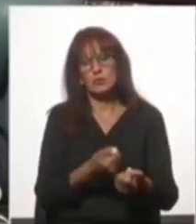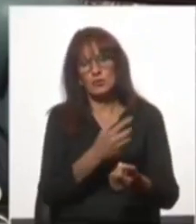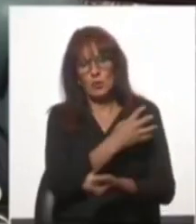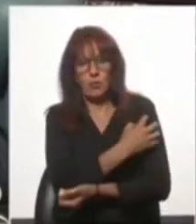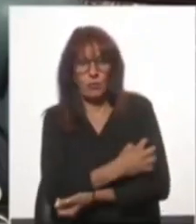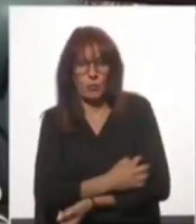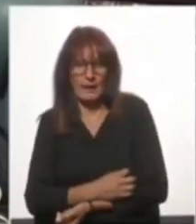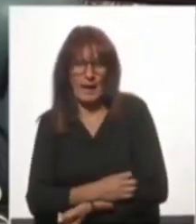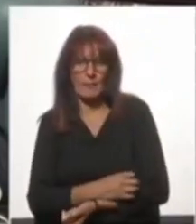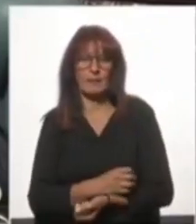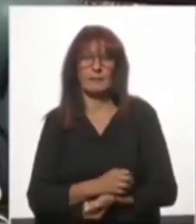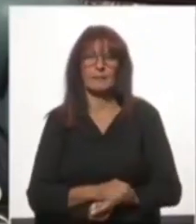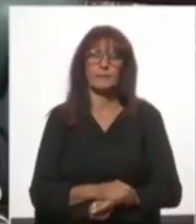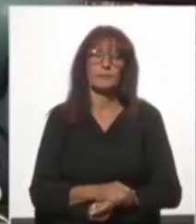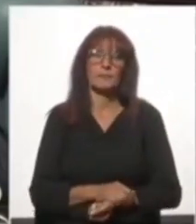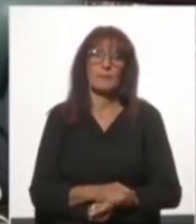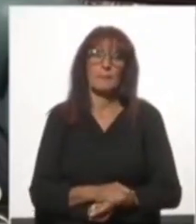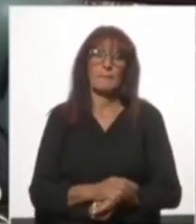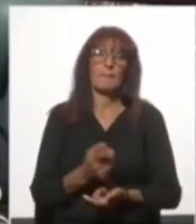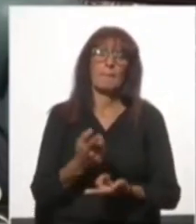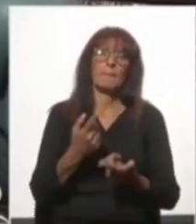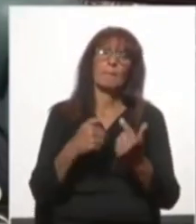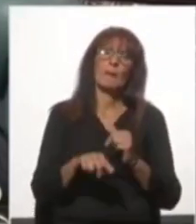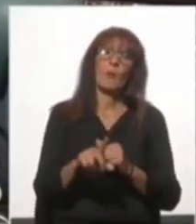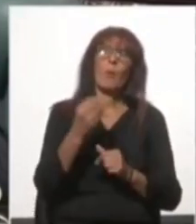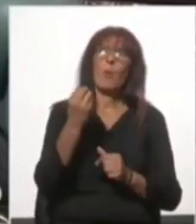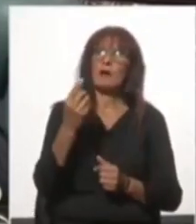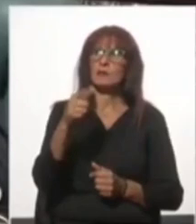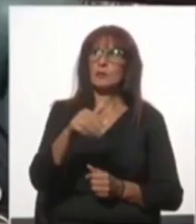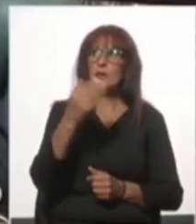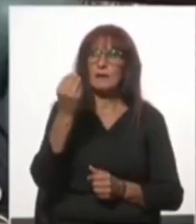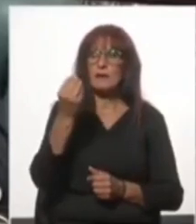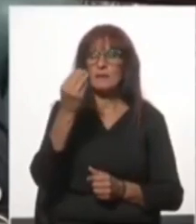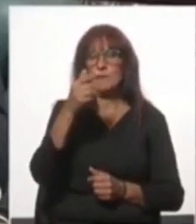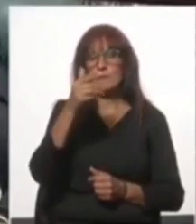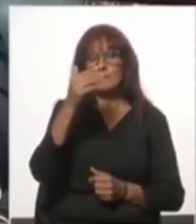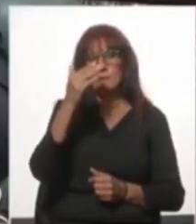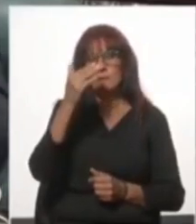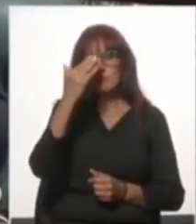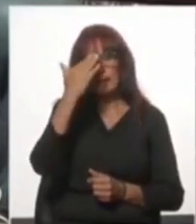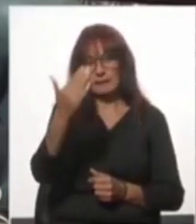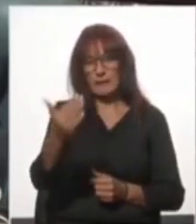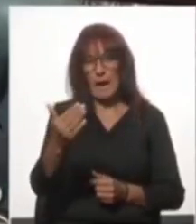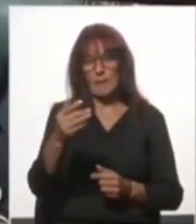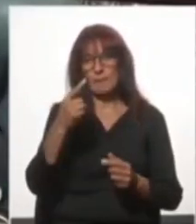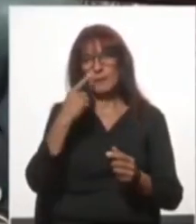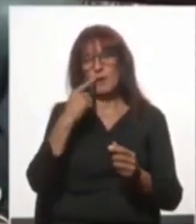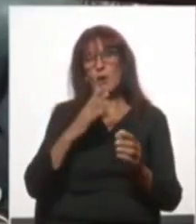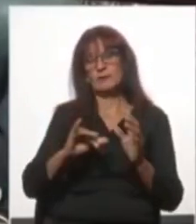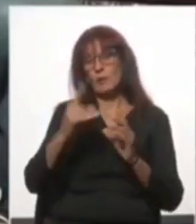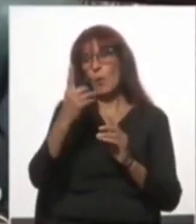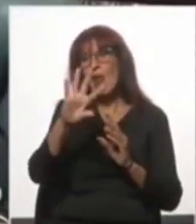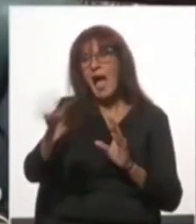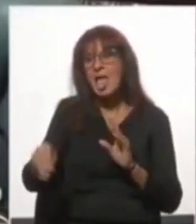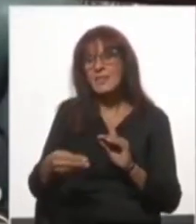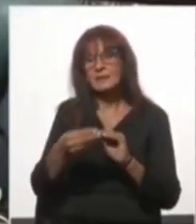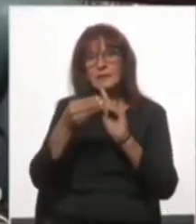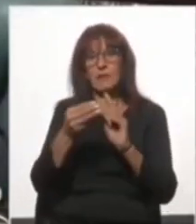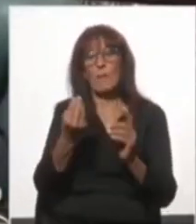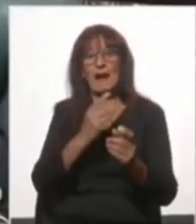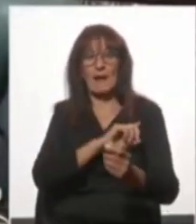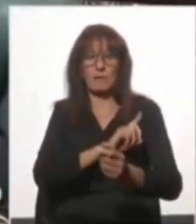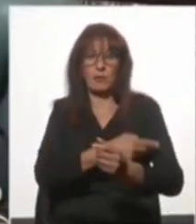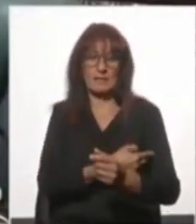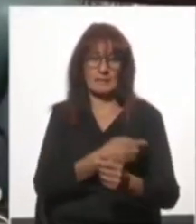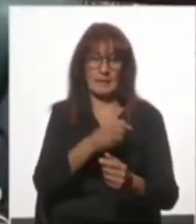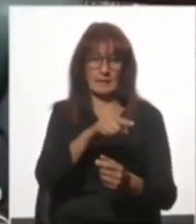vulnerables. Cuando el Frente Amplio presentó un aditivo para reforzar el presupuesto del MIDES para